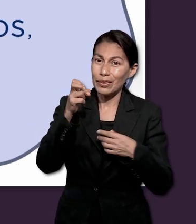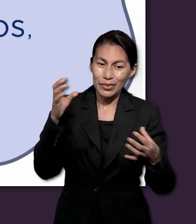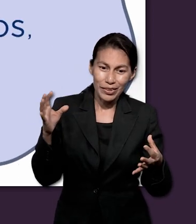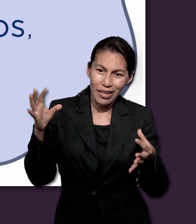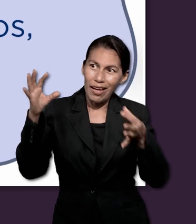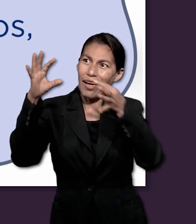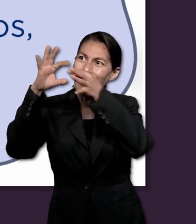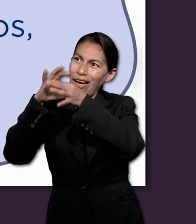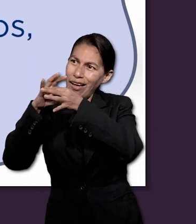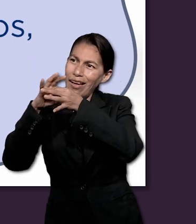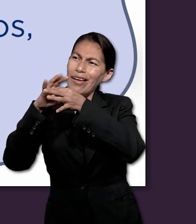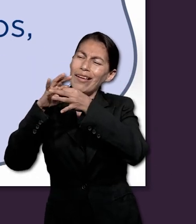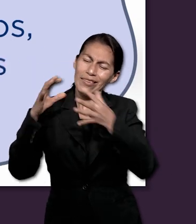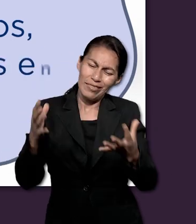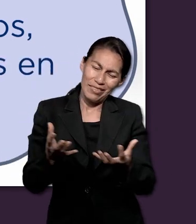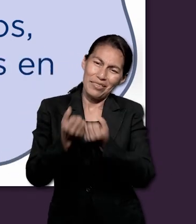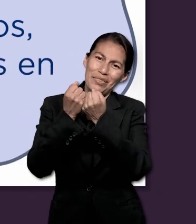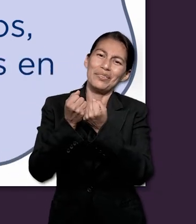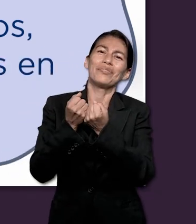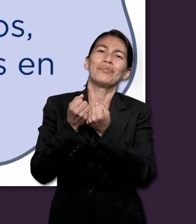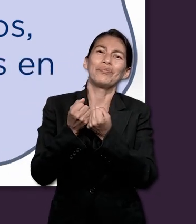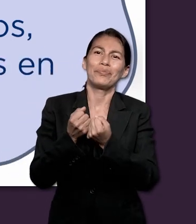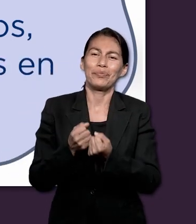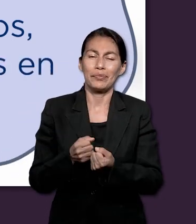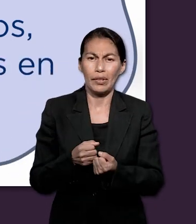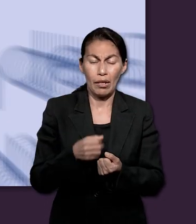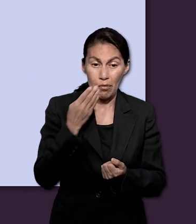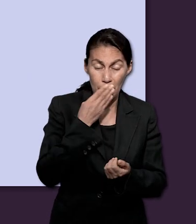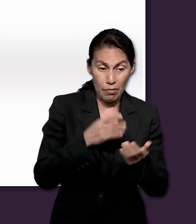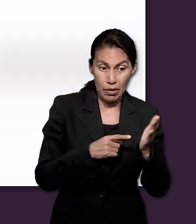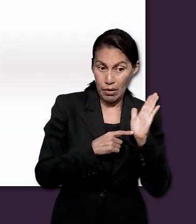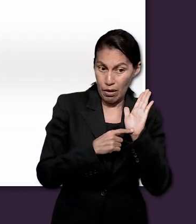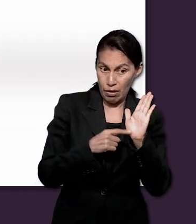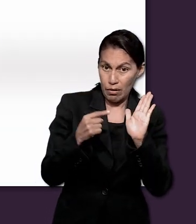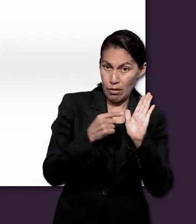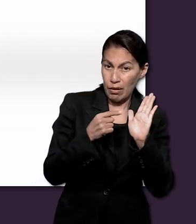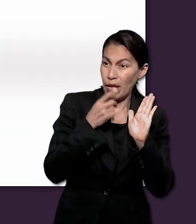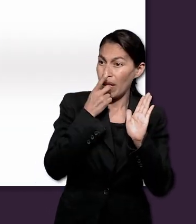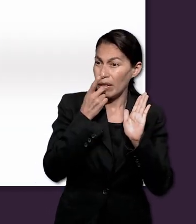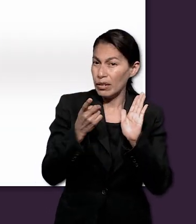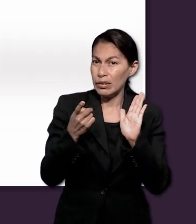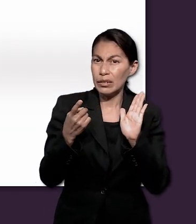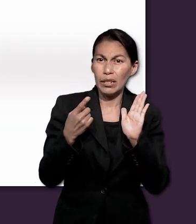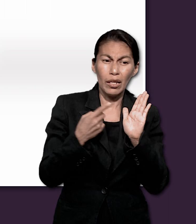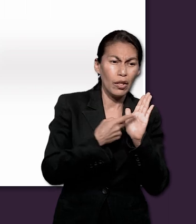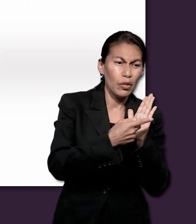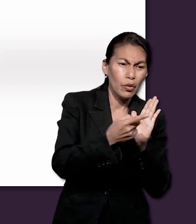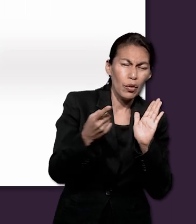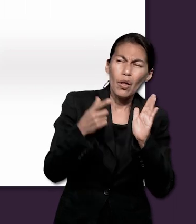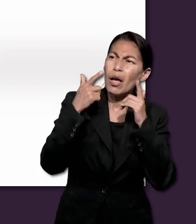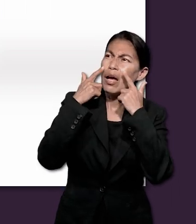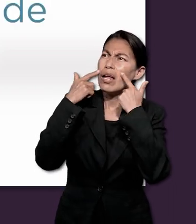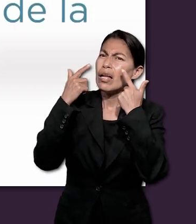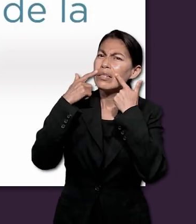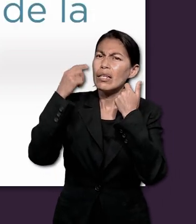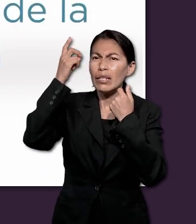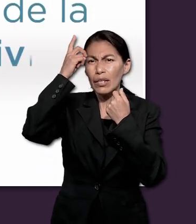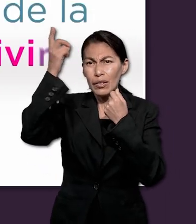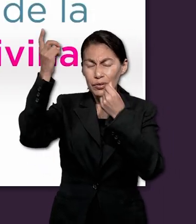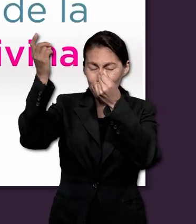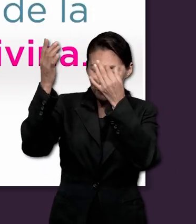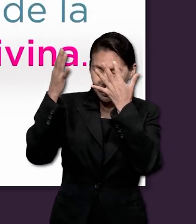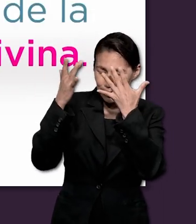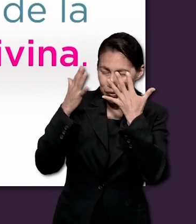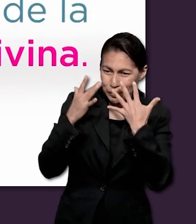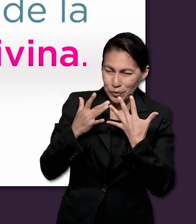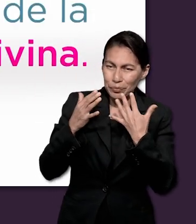Dios, colabora con Dios en su salvación. La Escritura también rechaza cualquier perspectiva sacramental de la